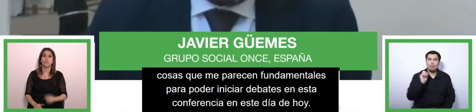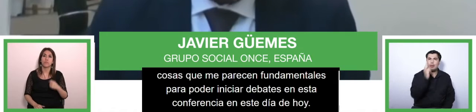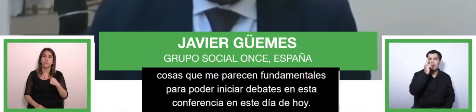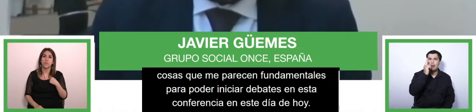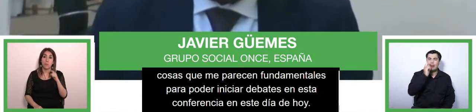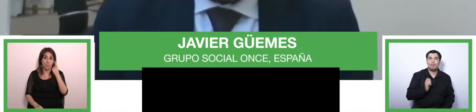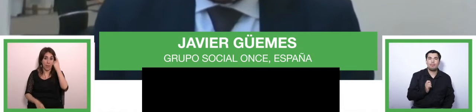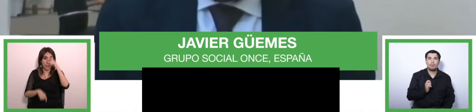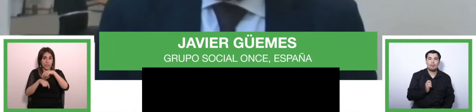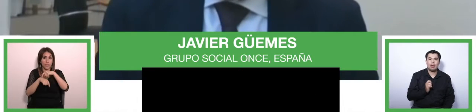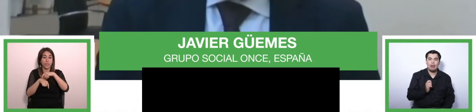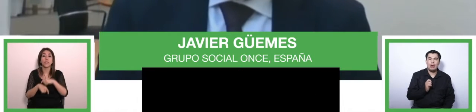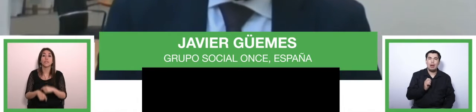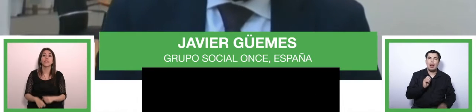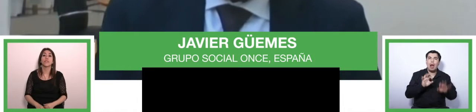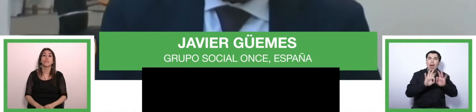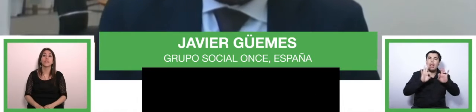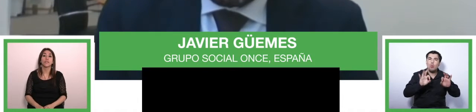es una cuestión